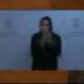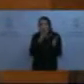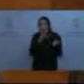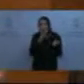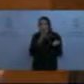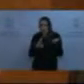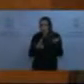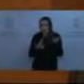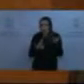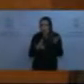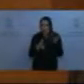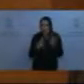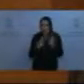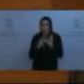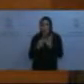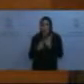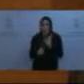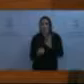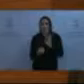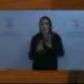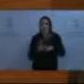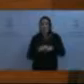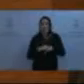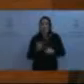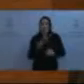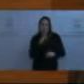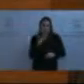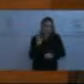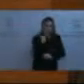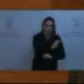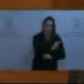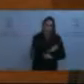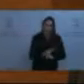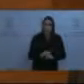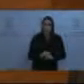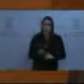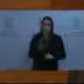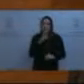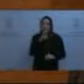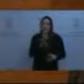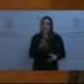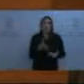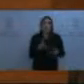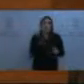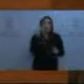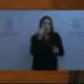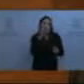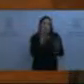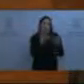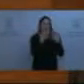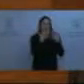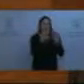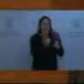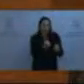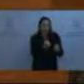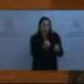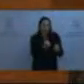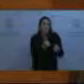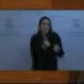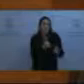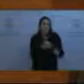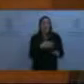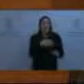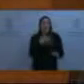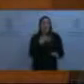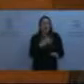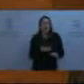de exclusión las que motivan la pregunta, porque entenderá conmigo, espero, que pueda ser sorprendente